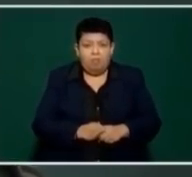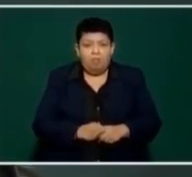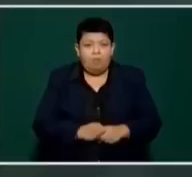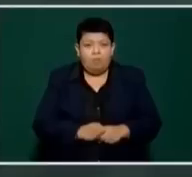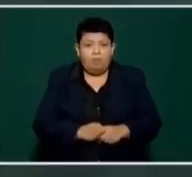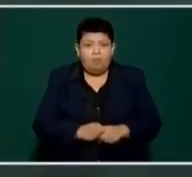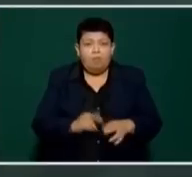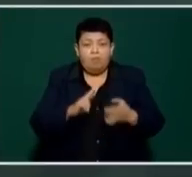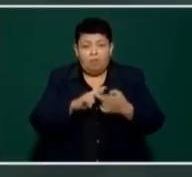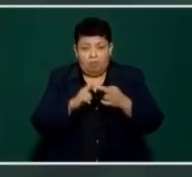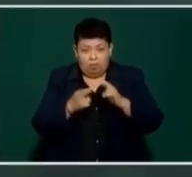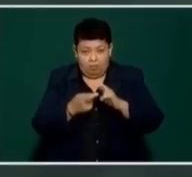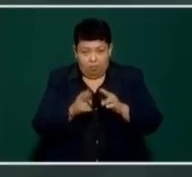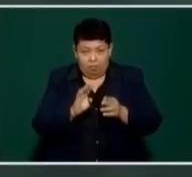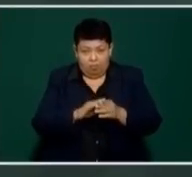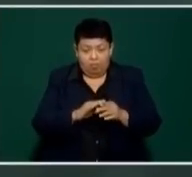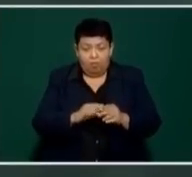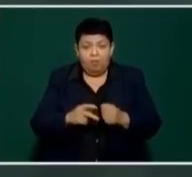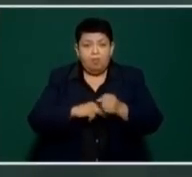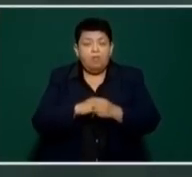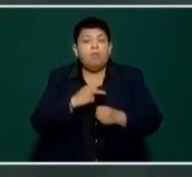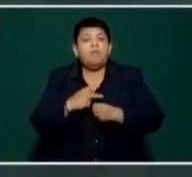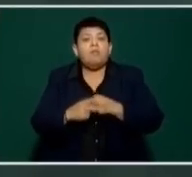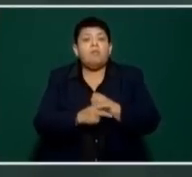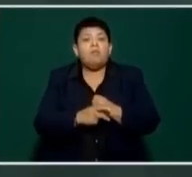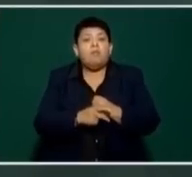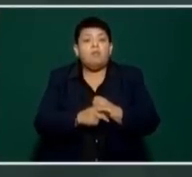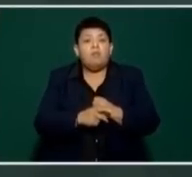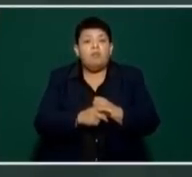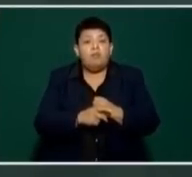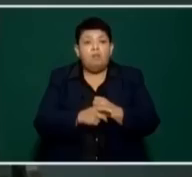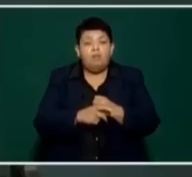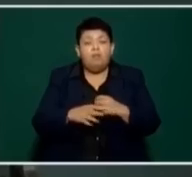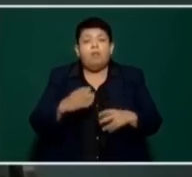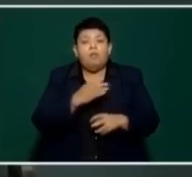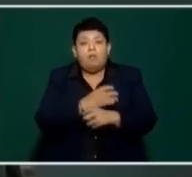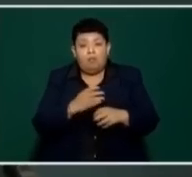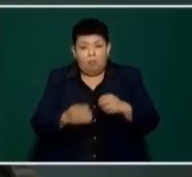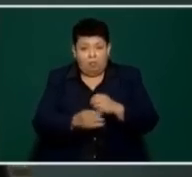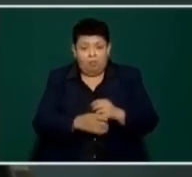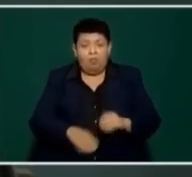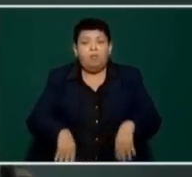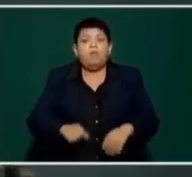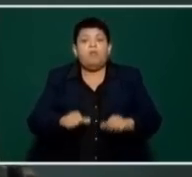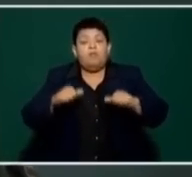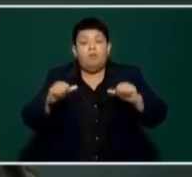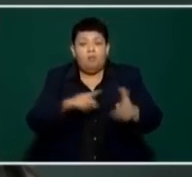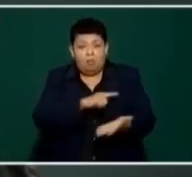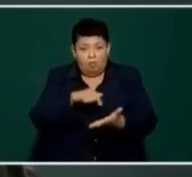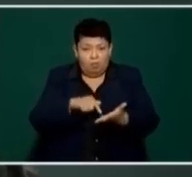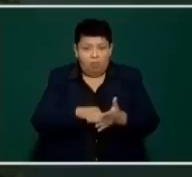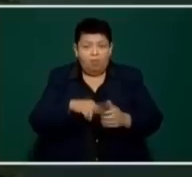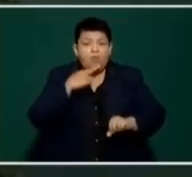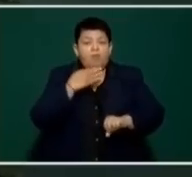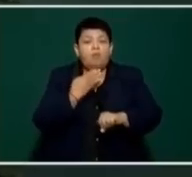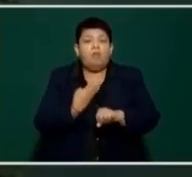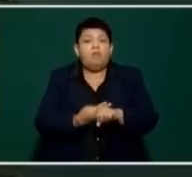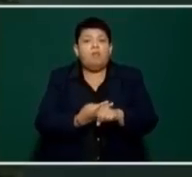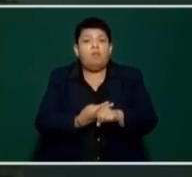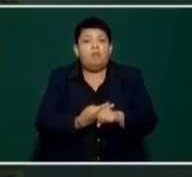de todos nosotros en este ámbito. Nos coordina a las áreas responsables de toda la estrategia y se